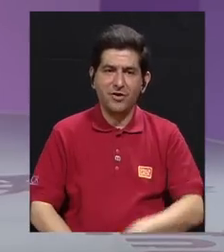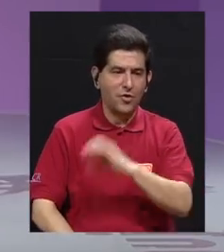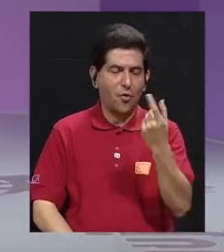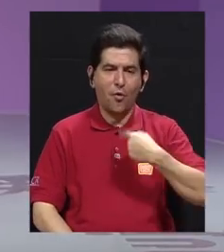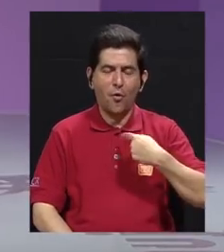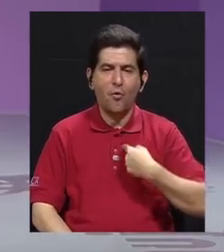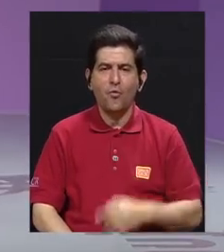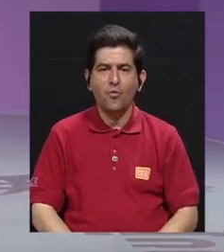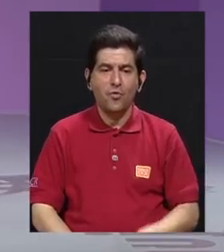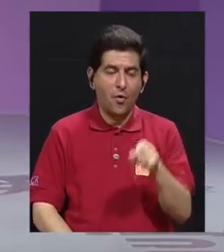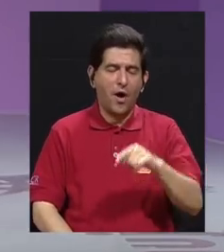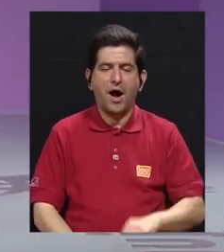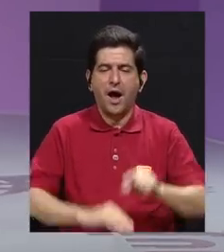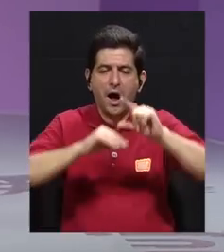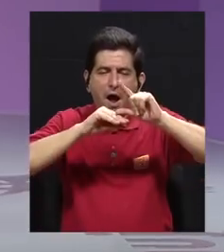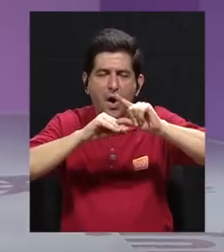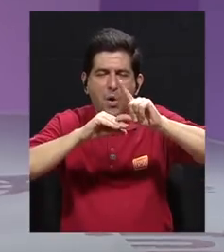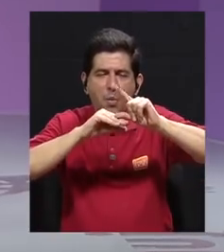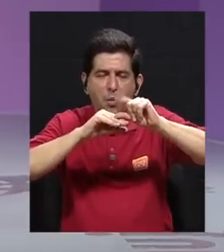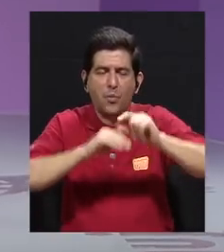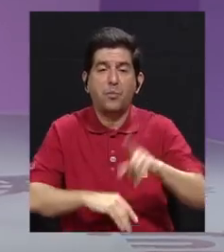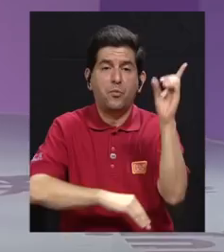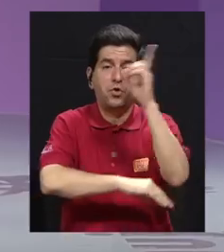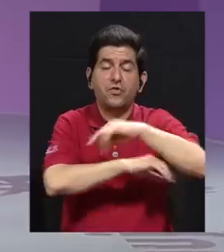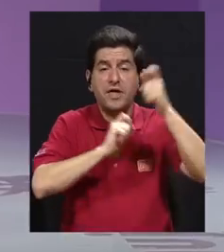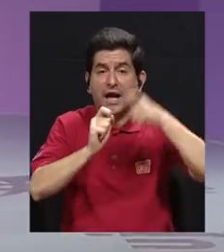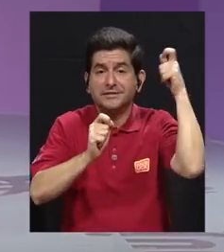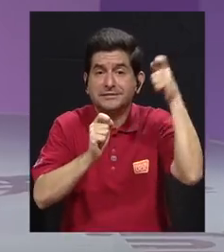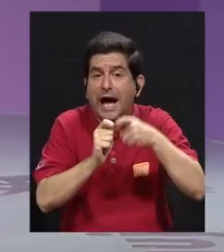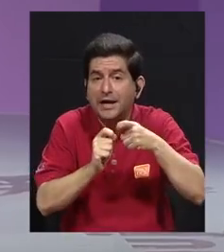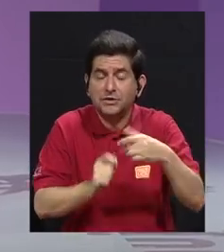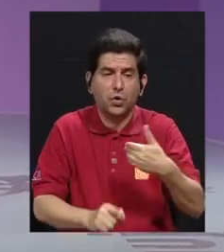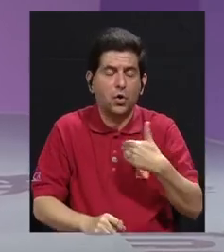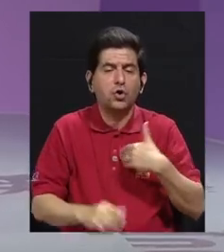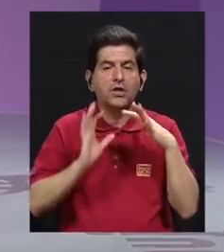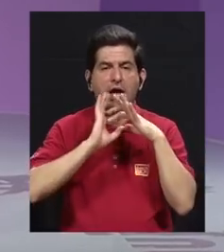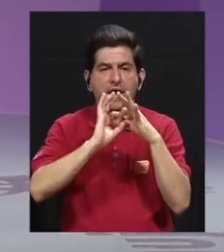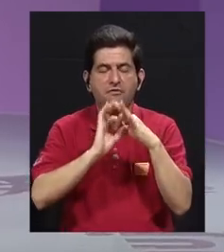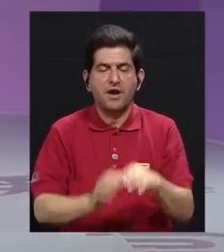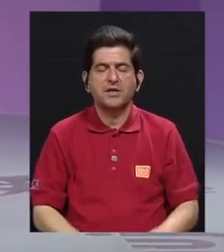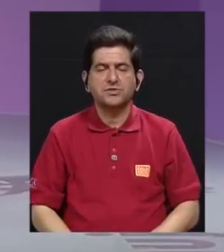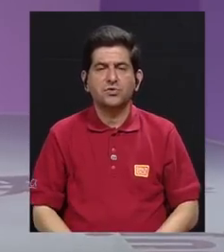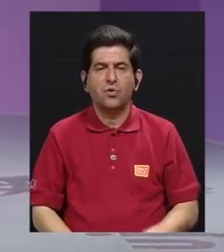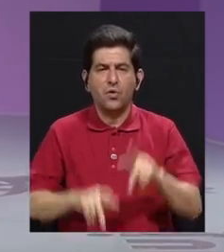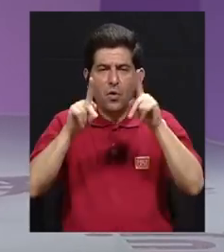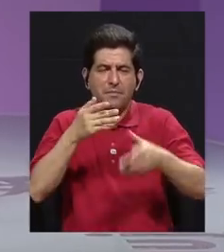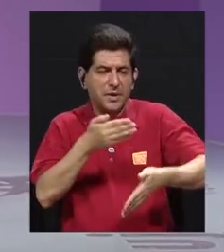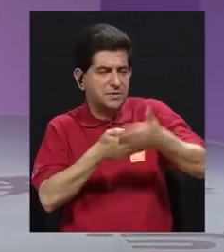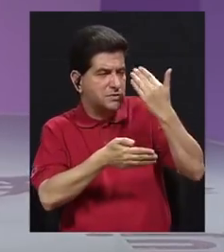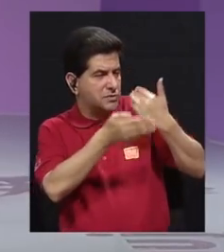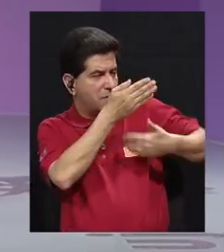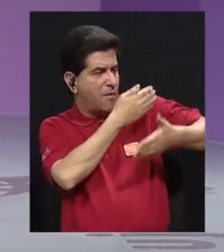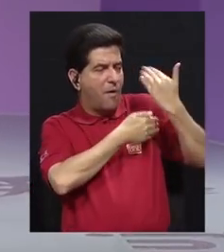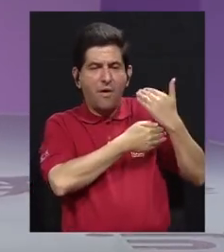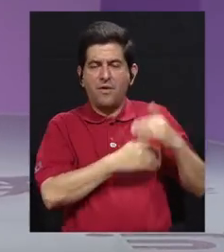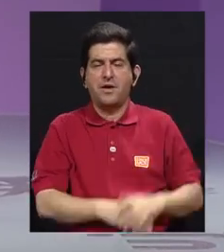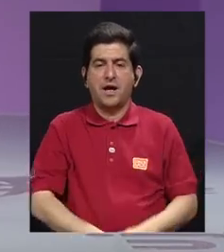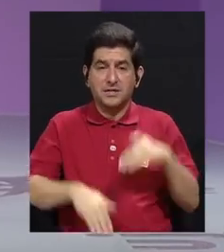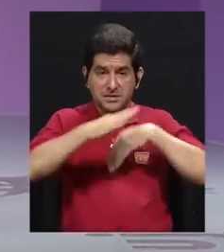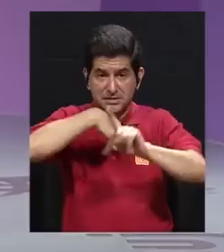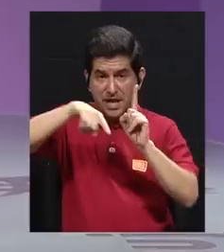salir de la casa, o lo que uno prende una vela porque es tal día, o tiene relación con los